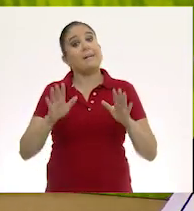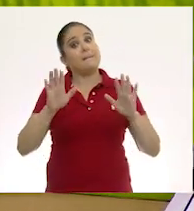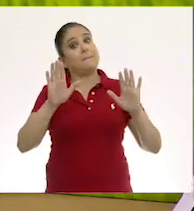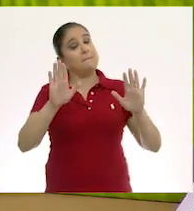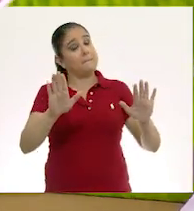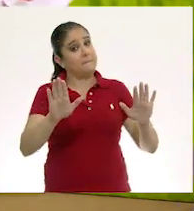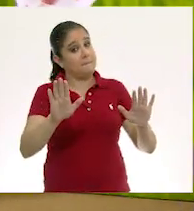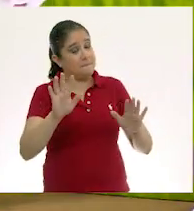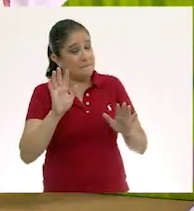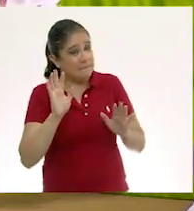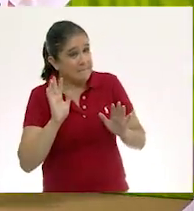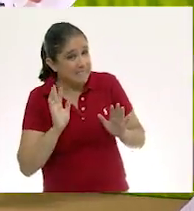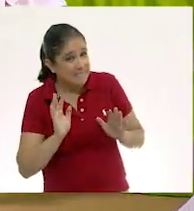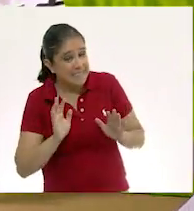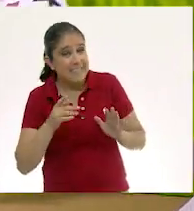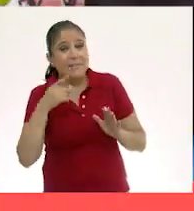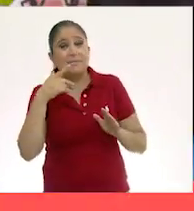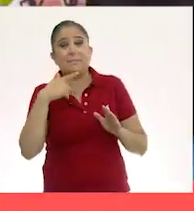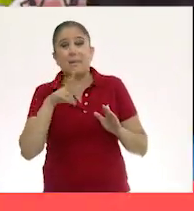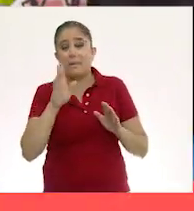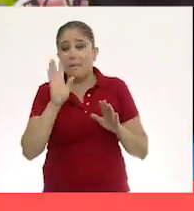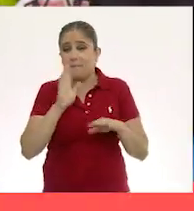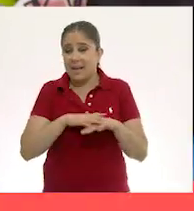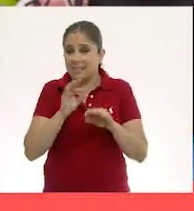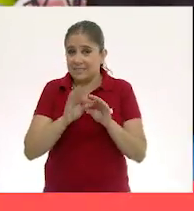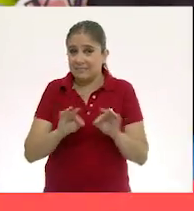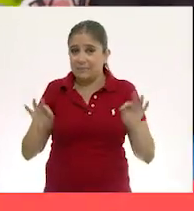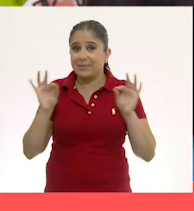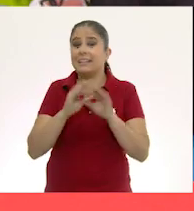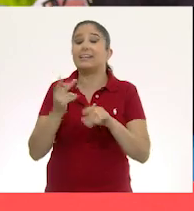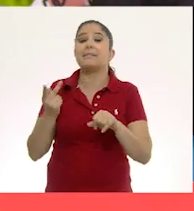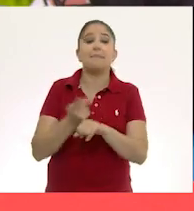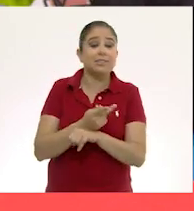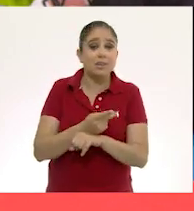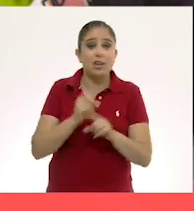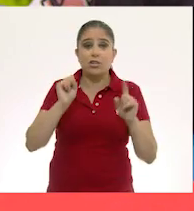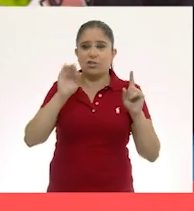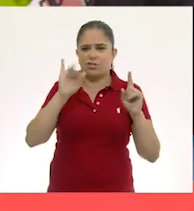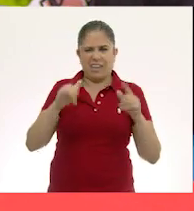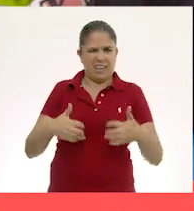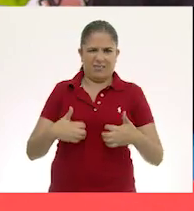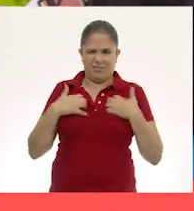abajo. Algo muy importante pasó. Sofía, muy